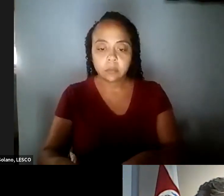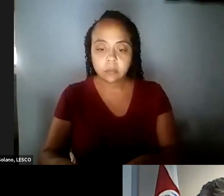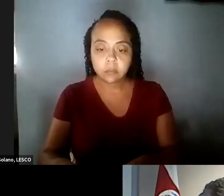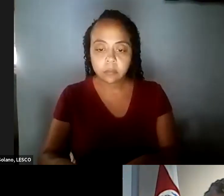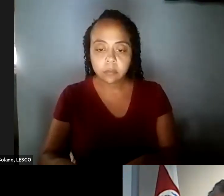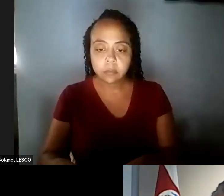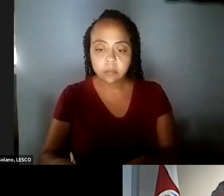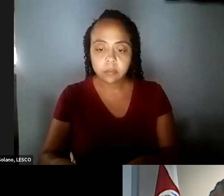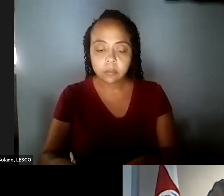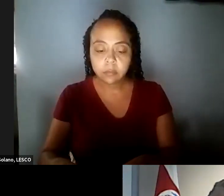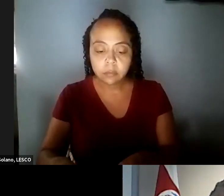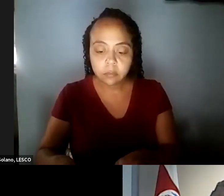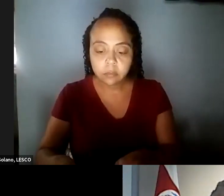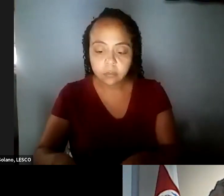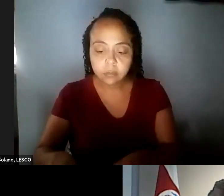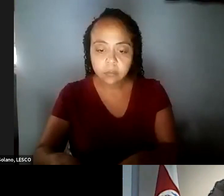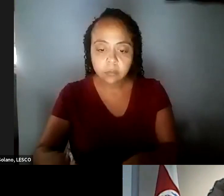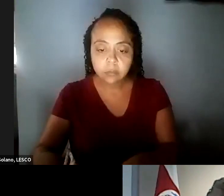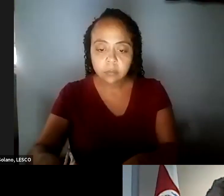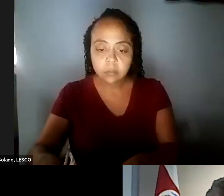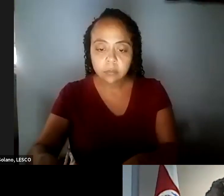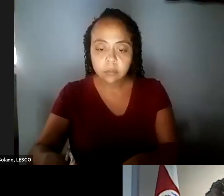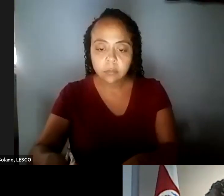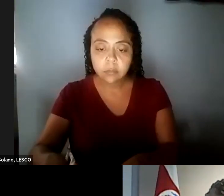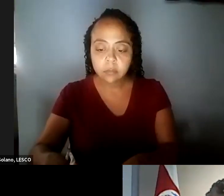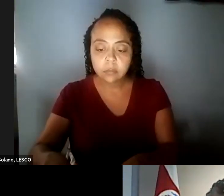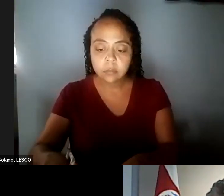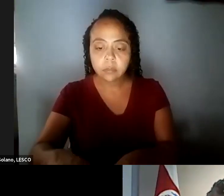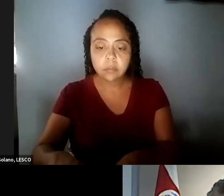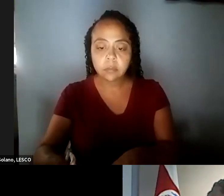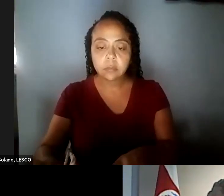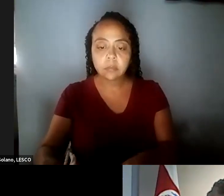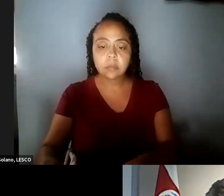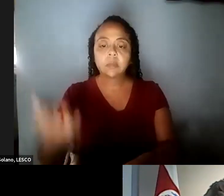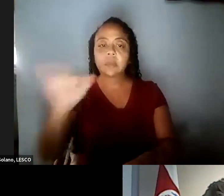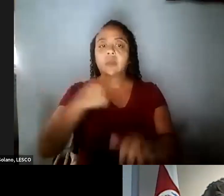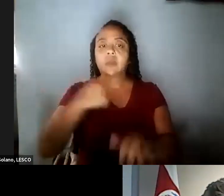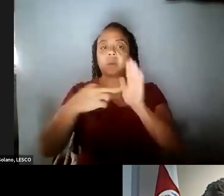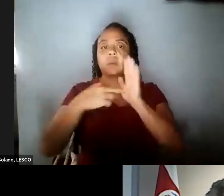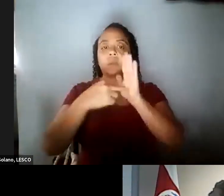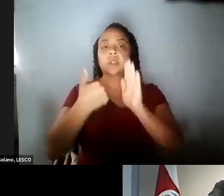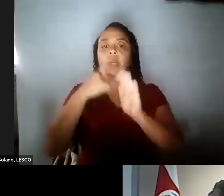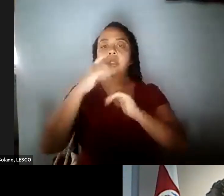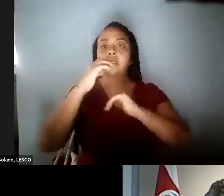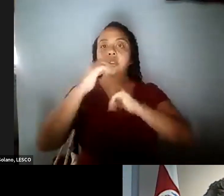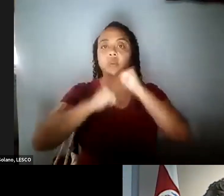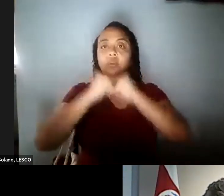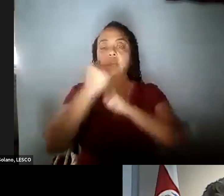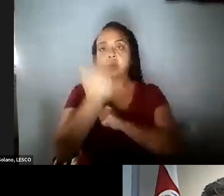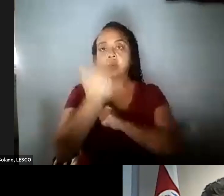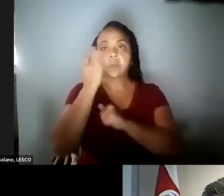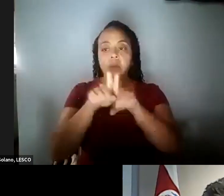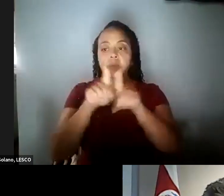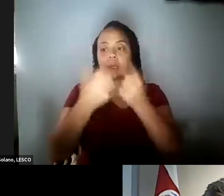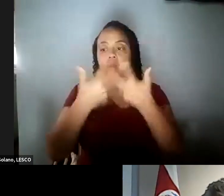proyecto conjunto con una instancia como la que yo represento pues que habrá una estructura de costos porque tampoco la empresa privada